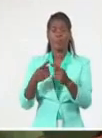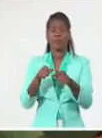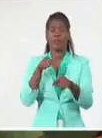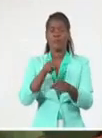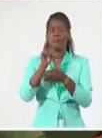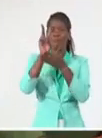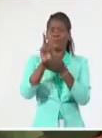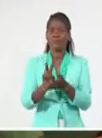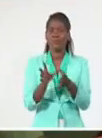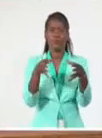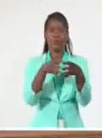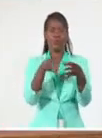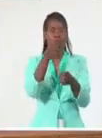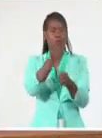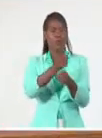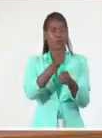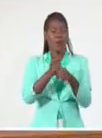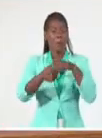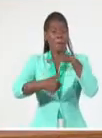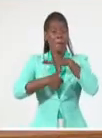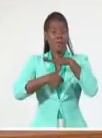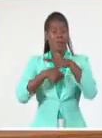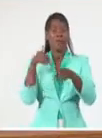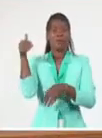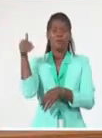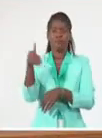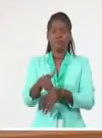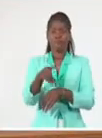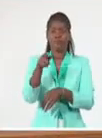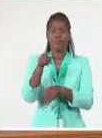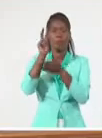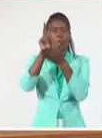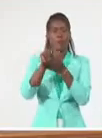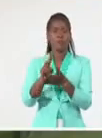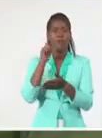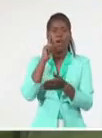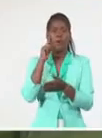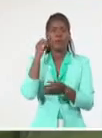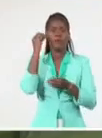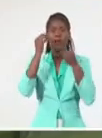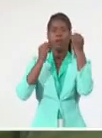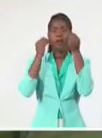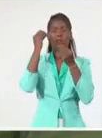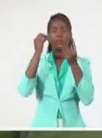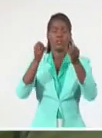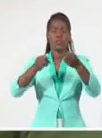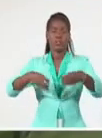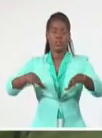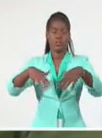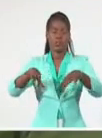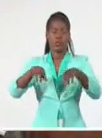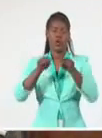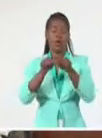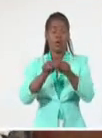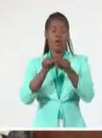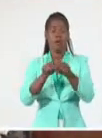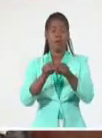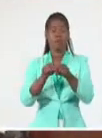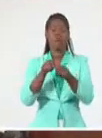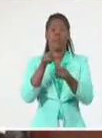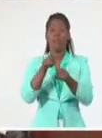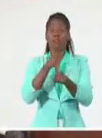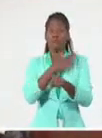realizó al territorio el primer secretario del comité central del partido y presidente de la república de cuba miguel díaz-canel bermúdez se hizo un